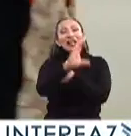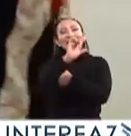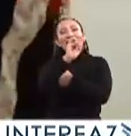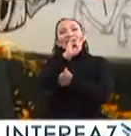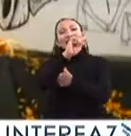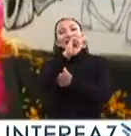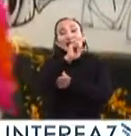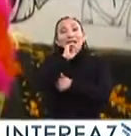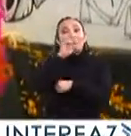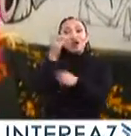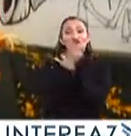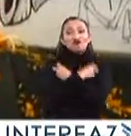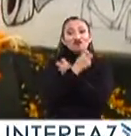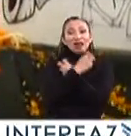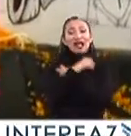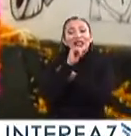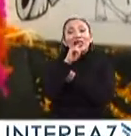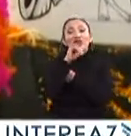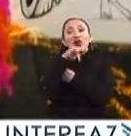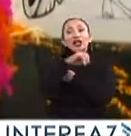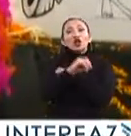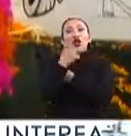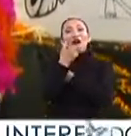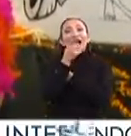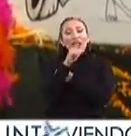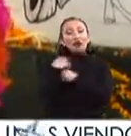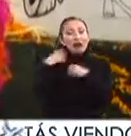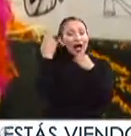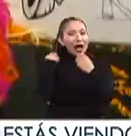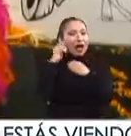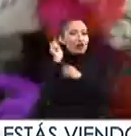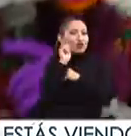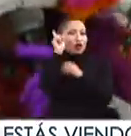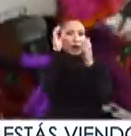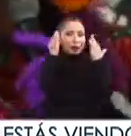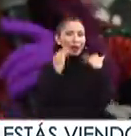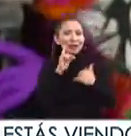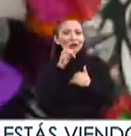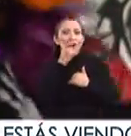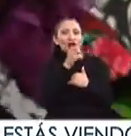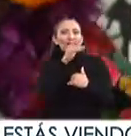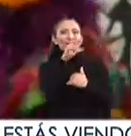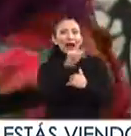Catrinas. También llegó la calavera de Saturnino Herrán y una novia de Diego Rivera.